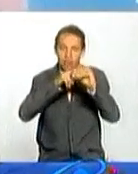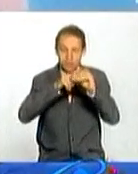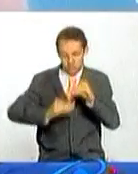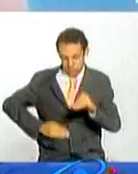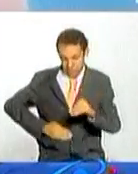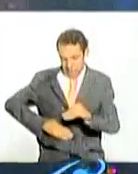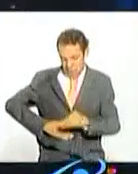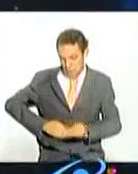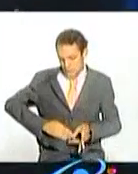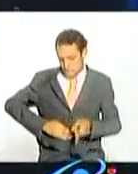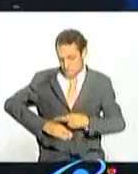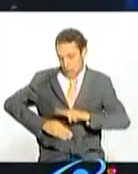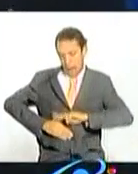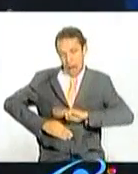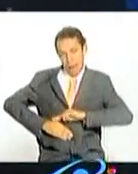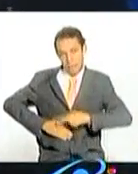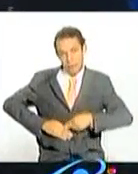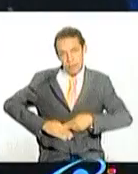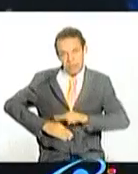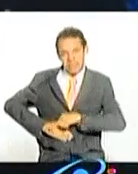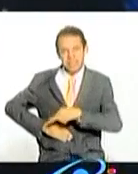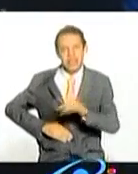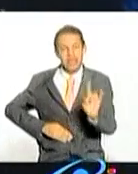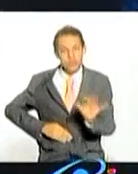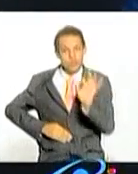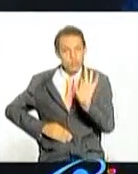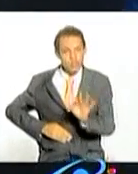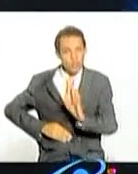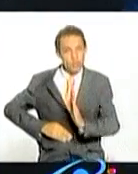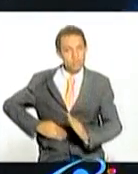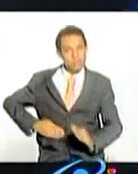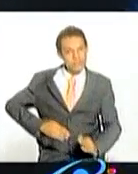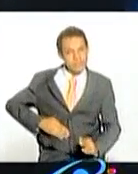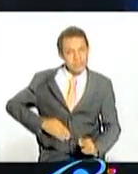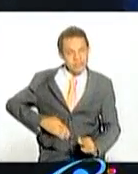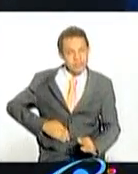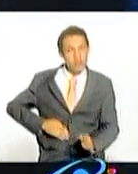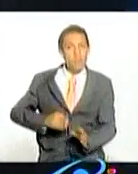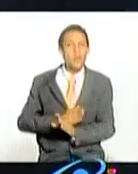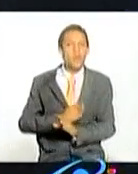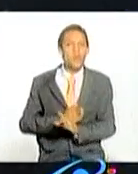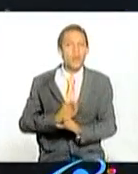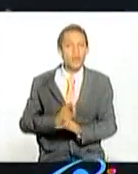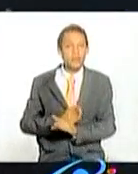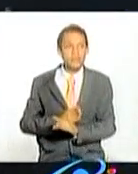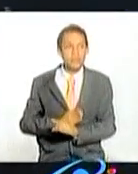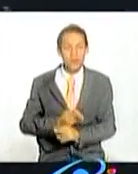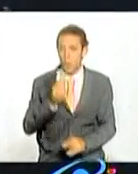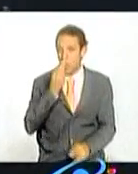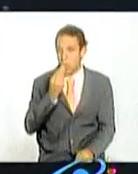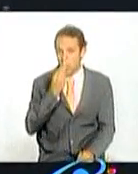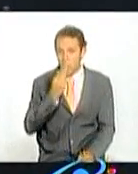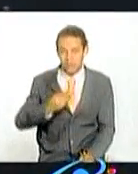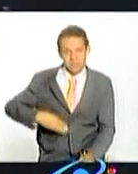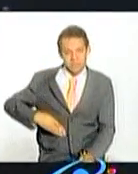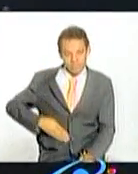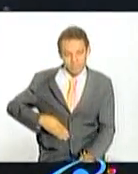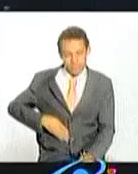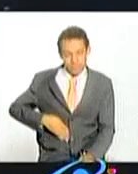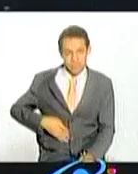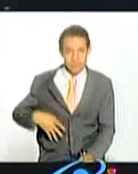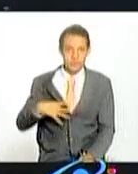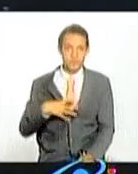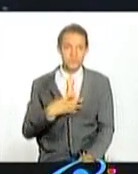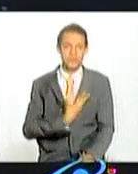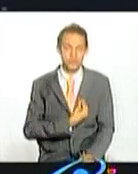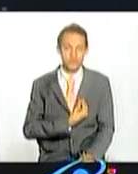hígado es un órgano cuando hay de pronto problemas por la alimentación. Nosotros en general pues somos